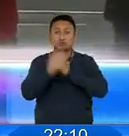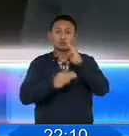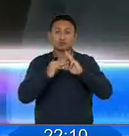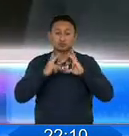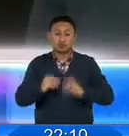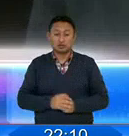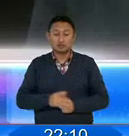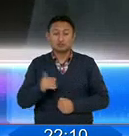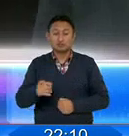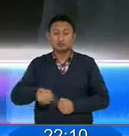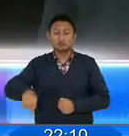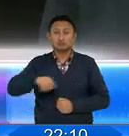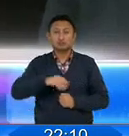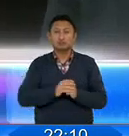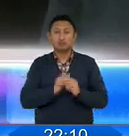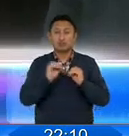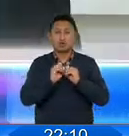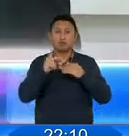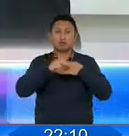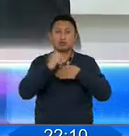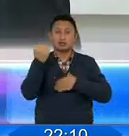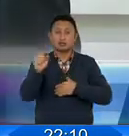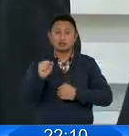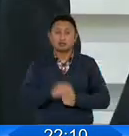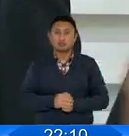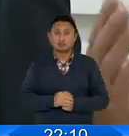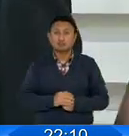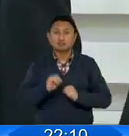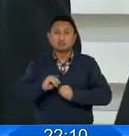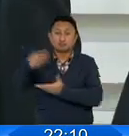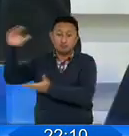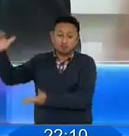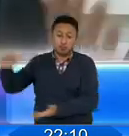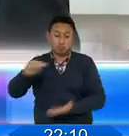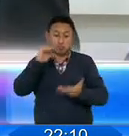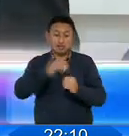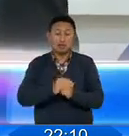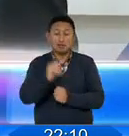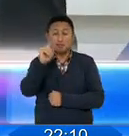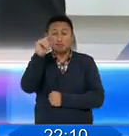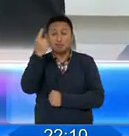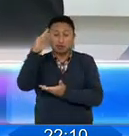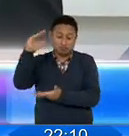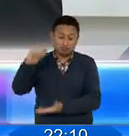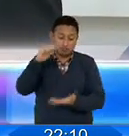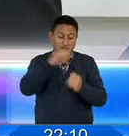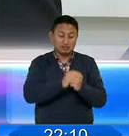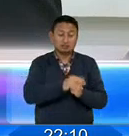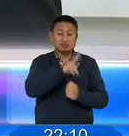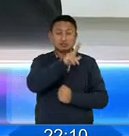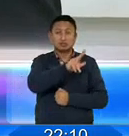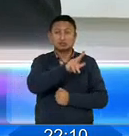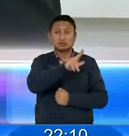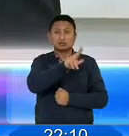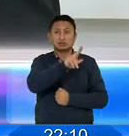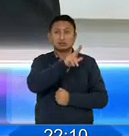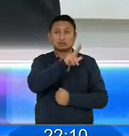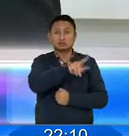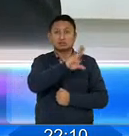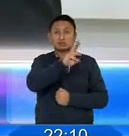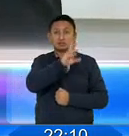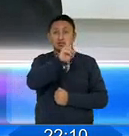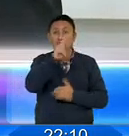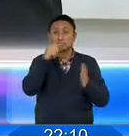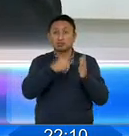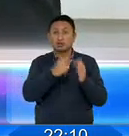de la Organización Panamericana de la Salud. Con este envío se completa la primera asignación de 762.000 vacunas